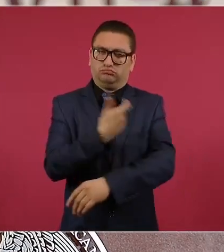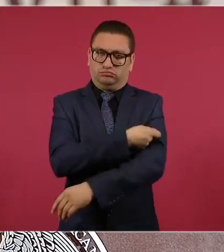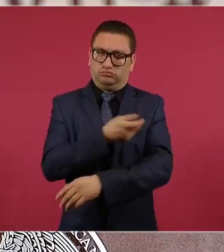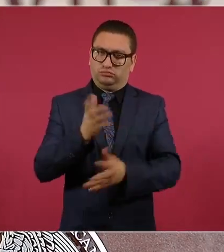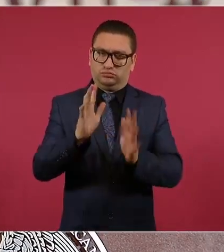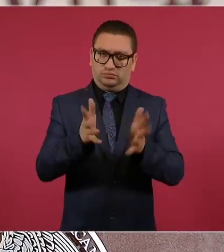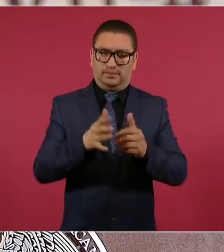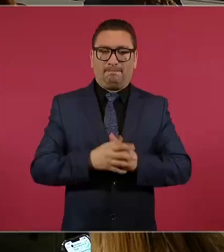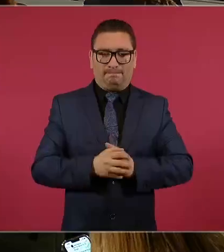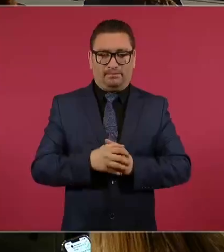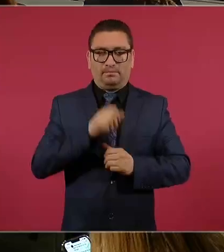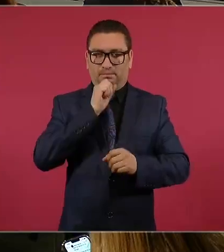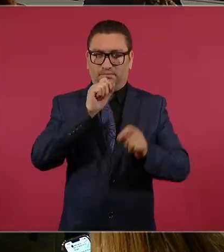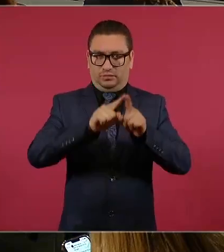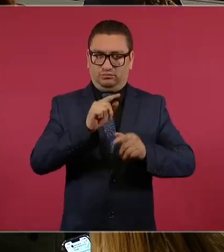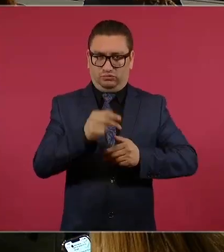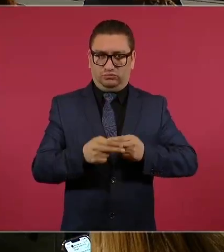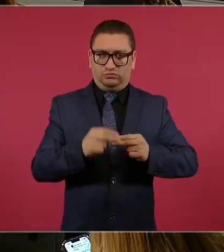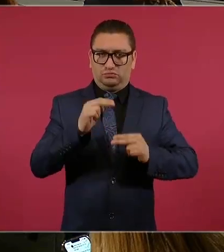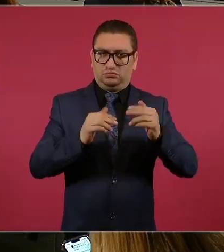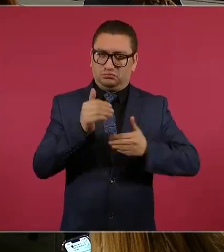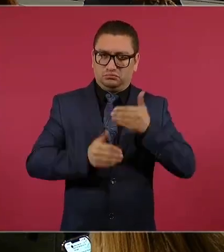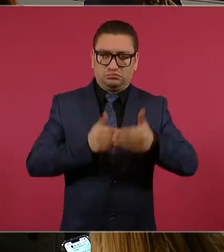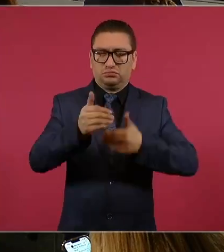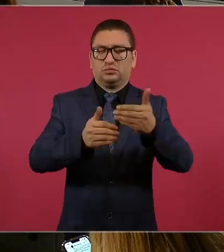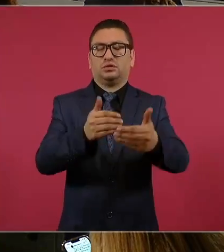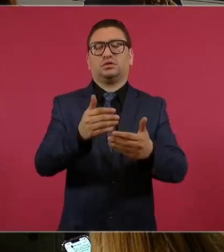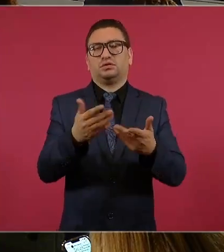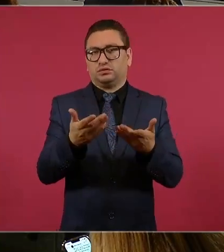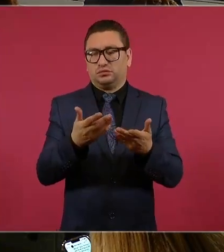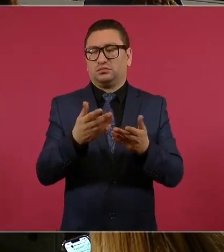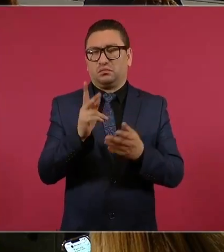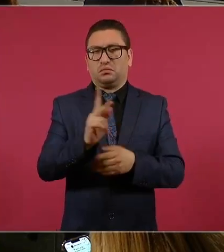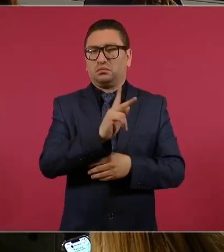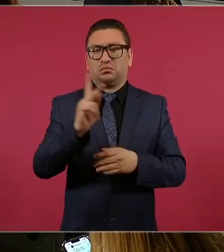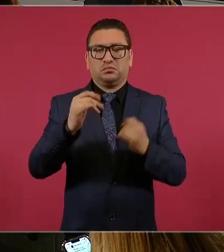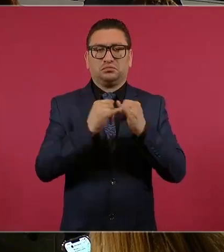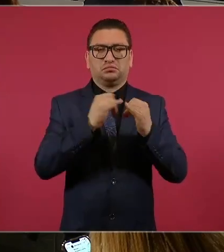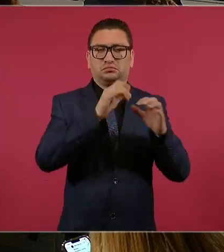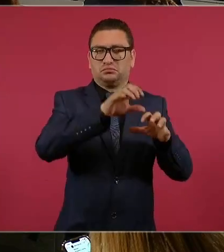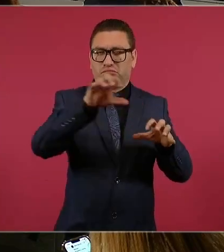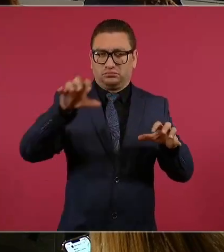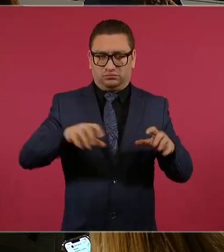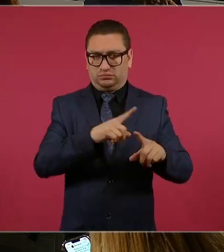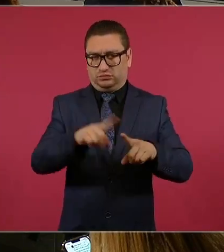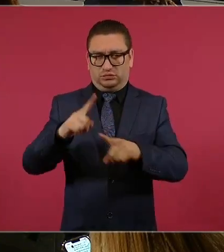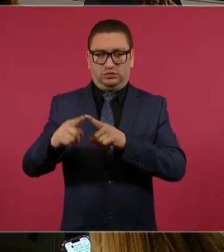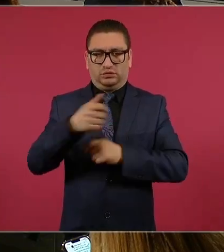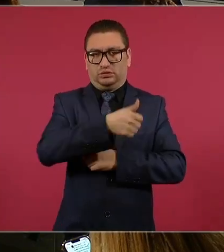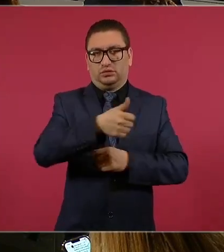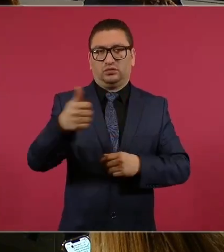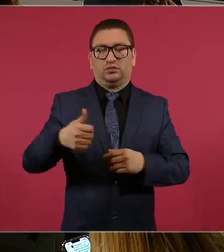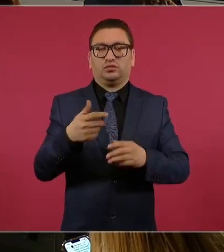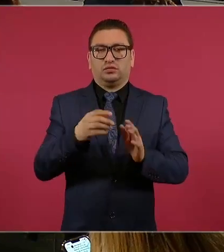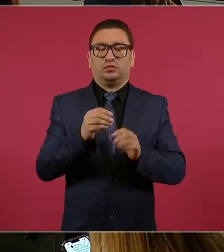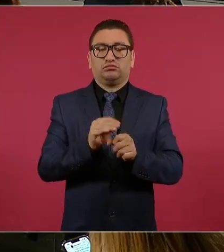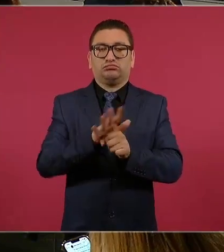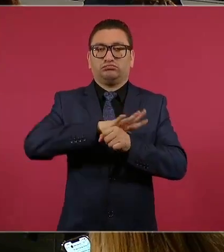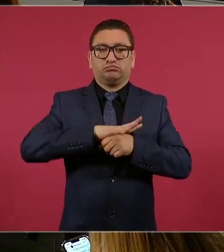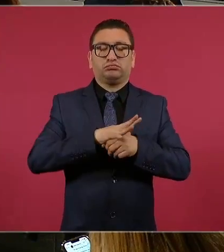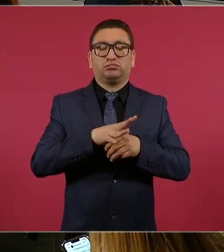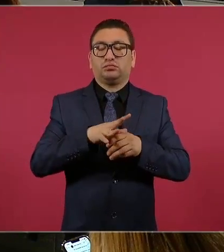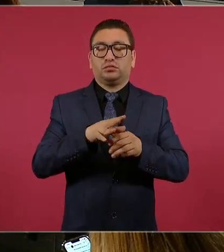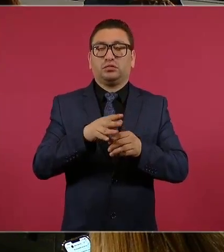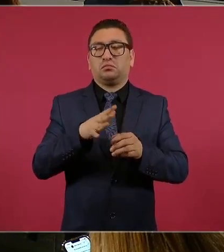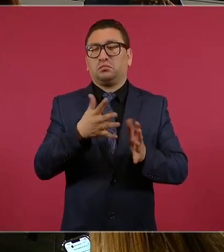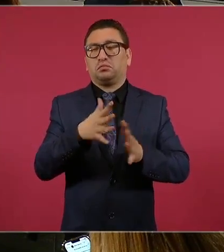aplicadas. También el avance ha sido similar en cada una de las instituciones. Esto sí es una cobertura menor, tenemos